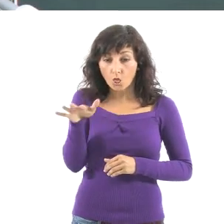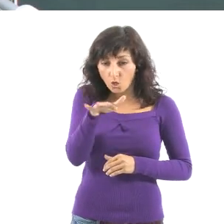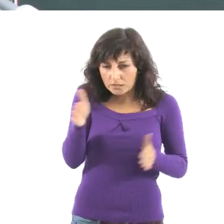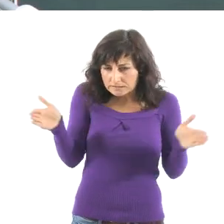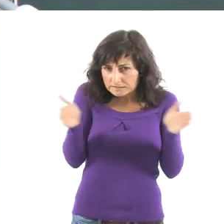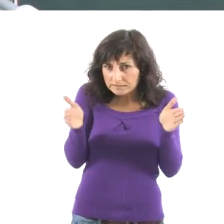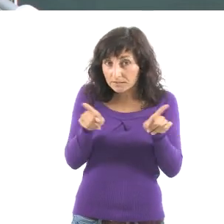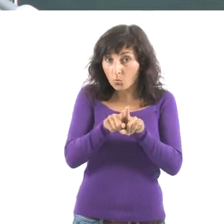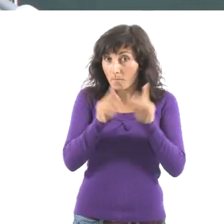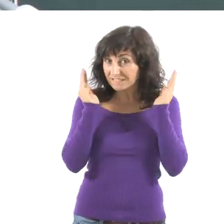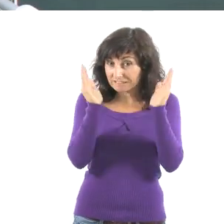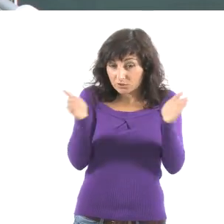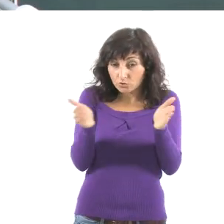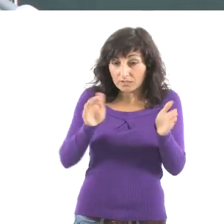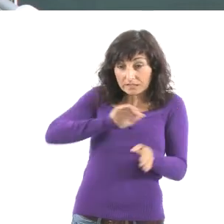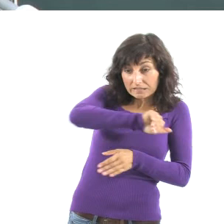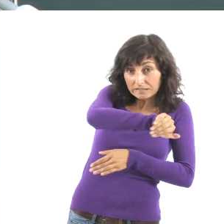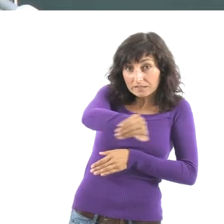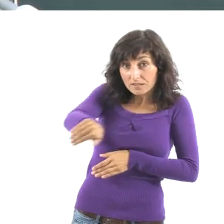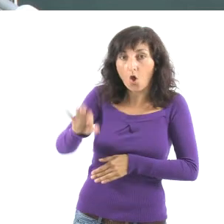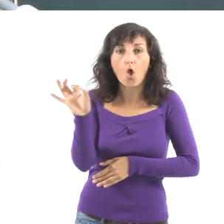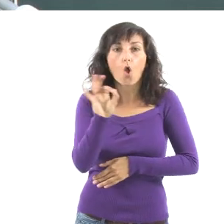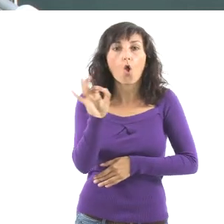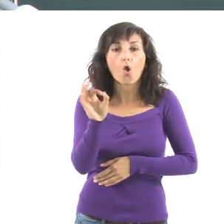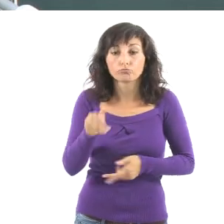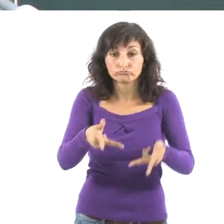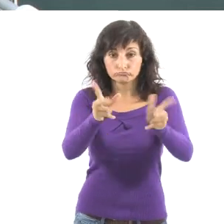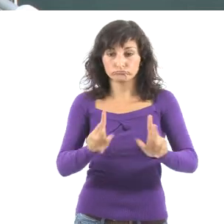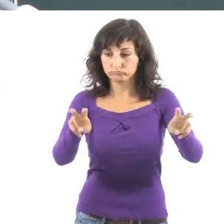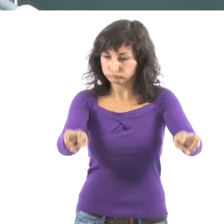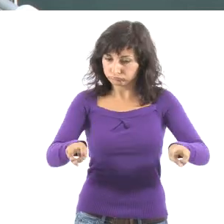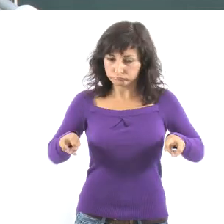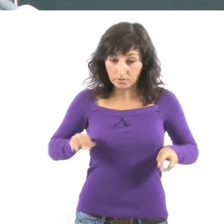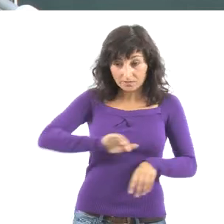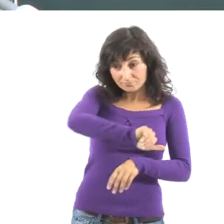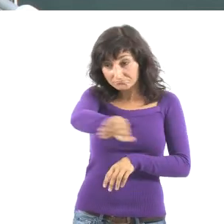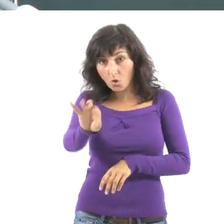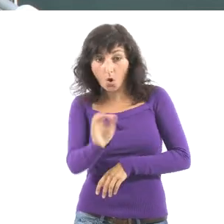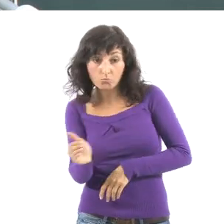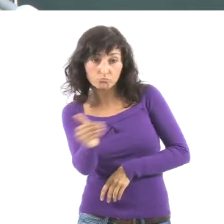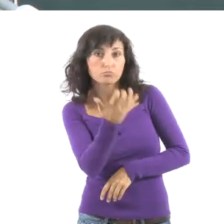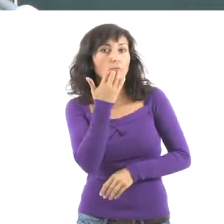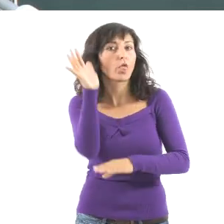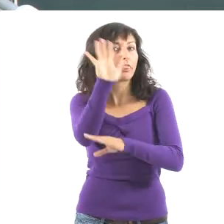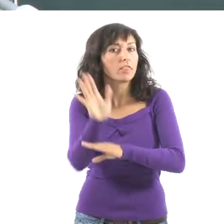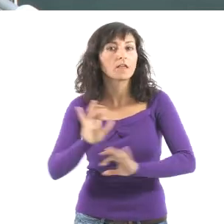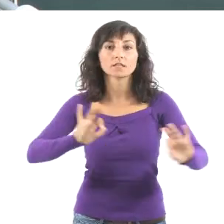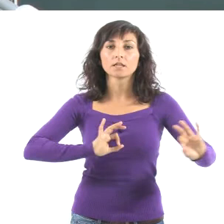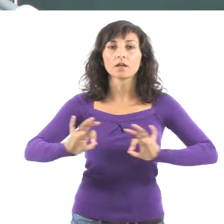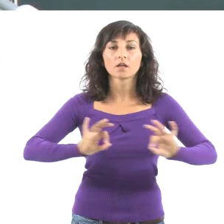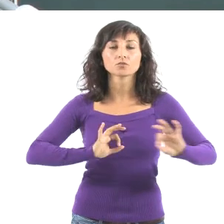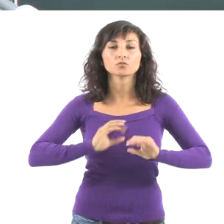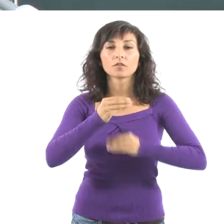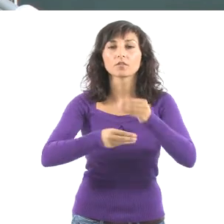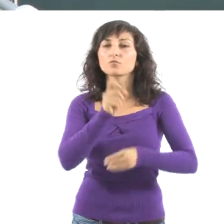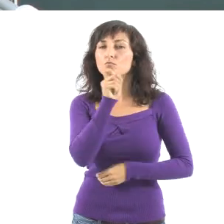un pasillo, o bien entre 2 filas de asientos en un lugar público, tal como un cine o un teatro, se emplea una